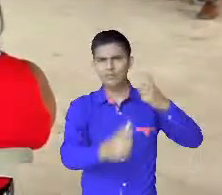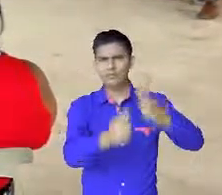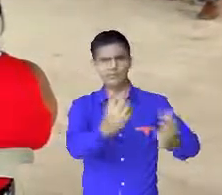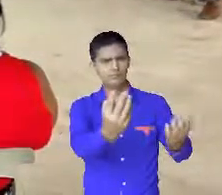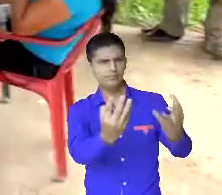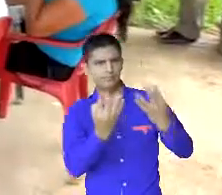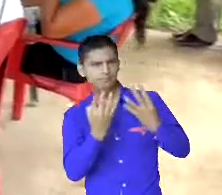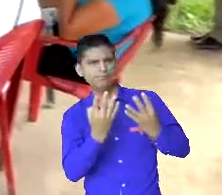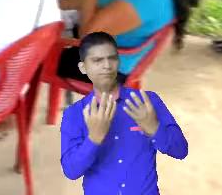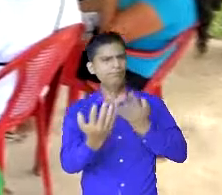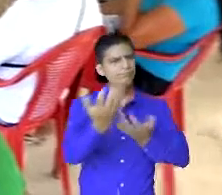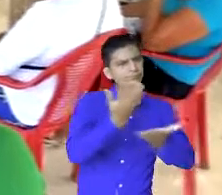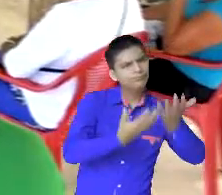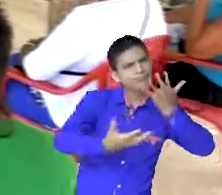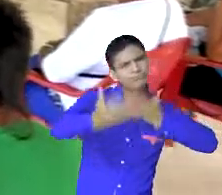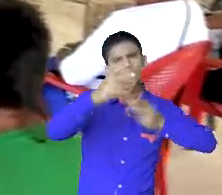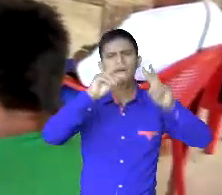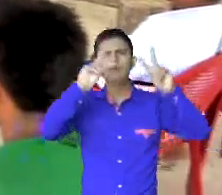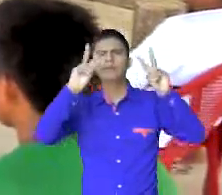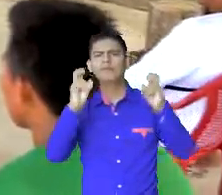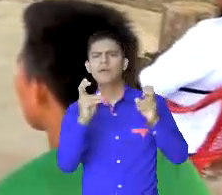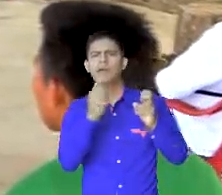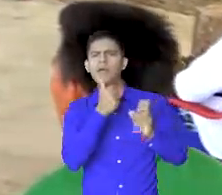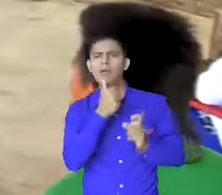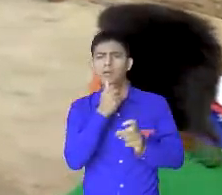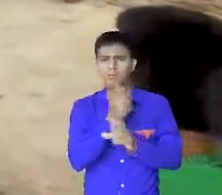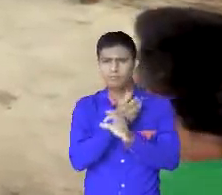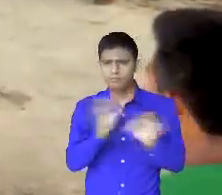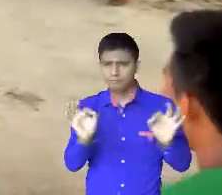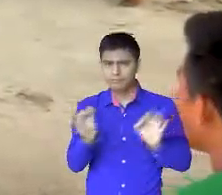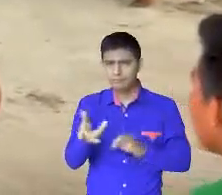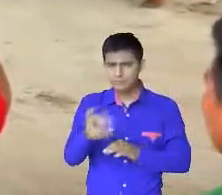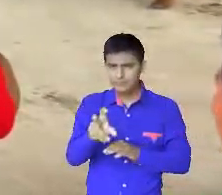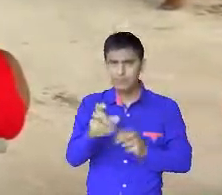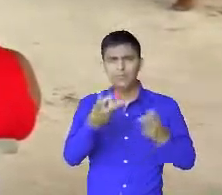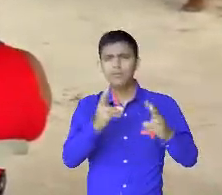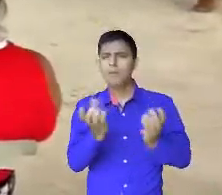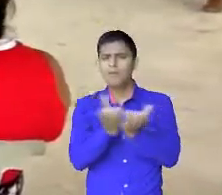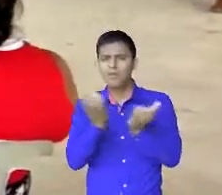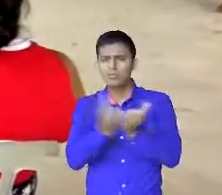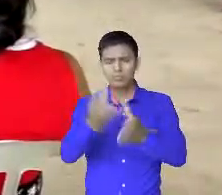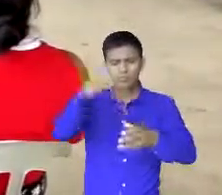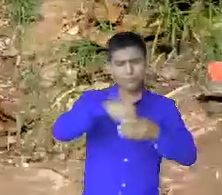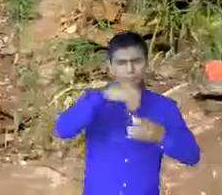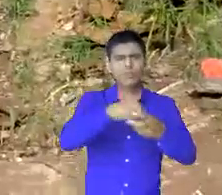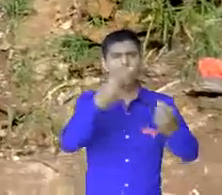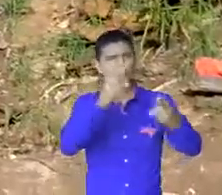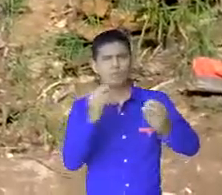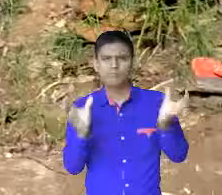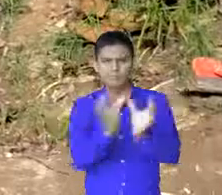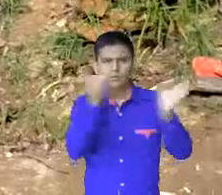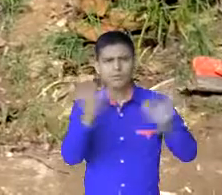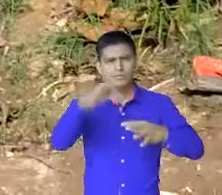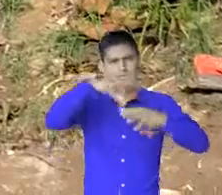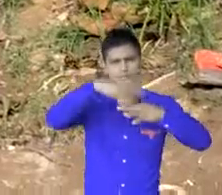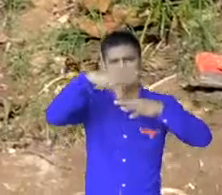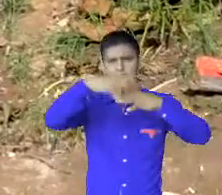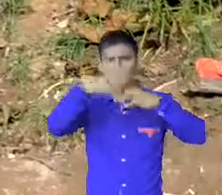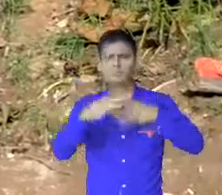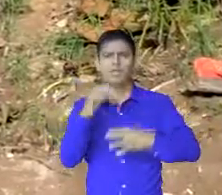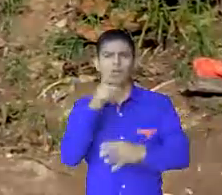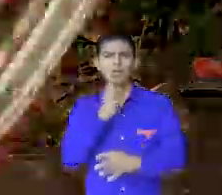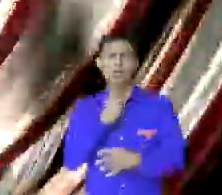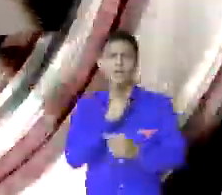de esa comunidad. Allí se trataron temas de agua potable, recolección de basura y se motivó a los presentes a la siembra de la caña